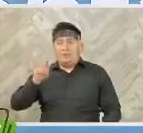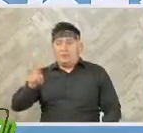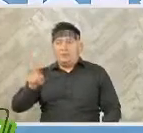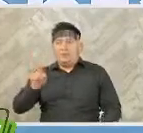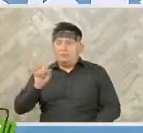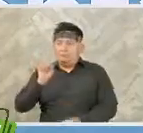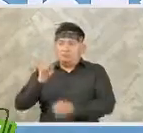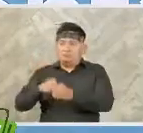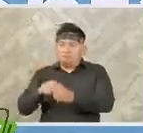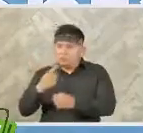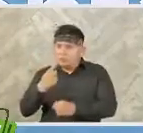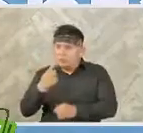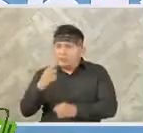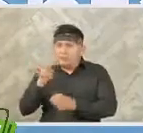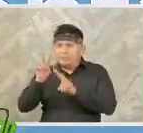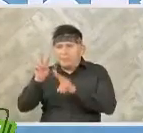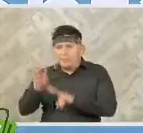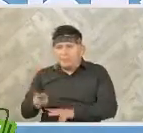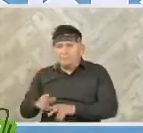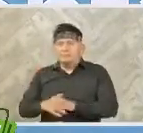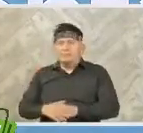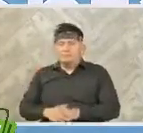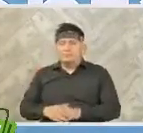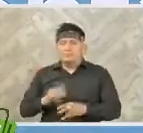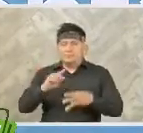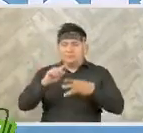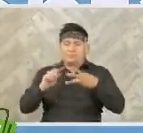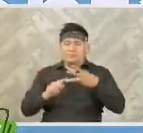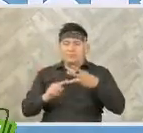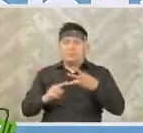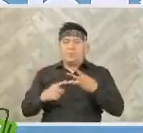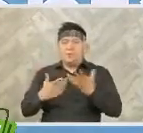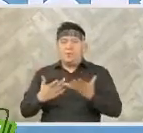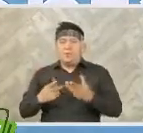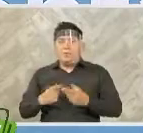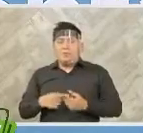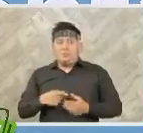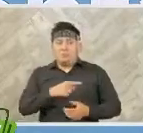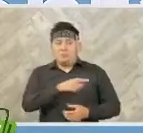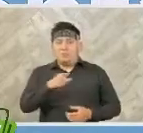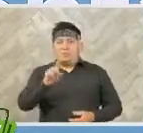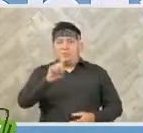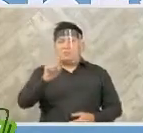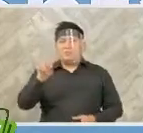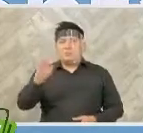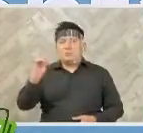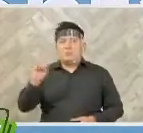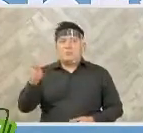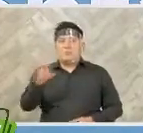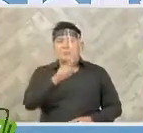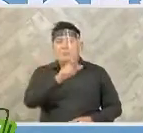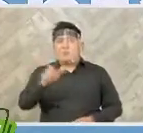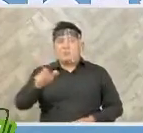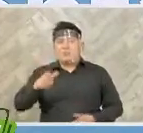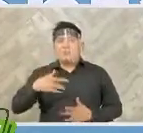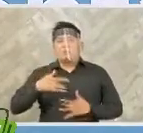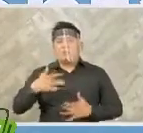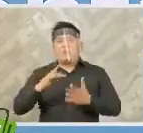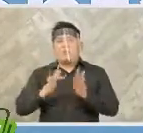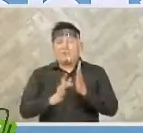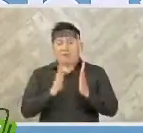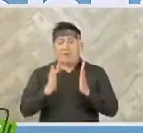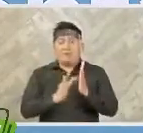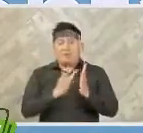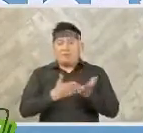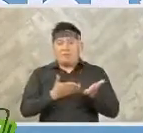microempresarios. Y el tercer componente de ese programa fue la entrega de tablets a las 160 personas que estaban allí funcionando para que pudieran de verdad